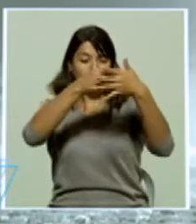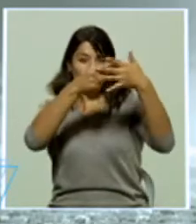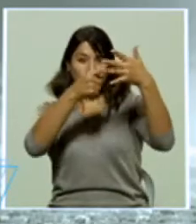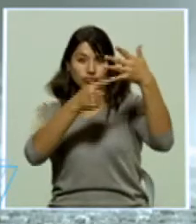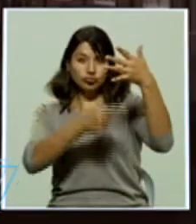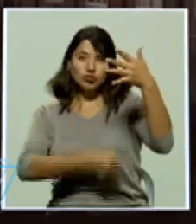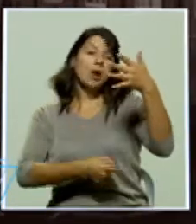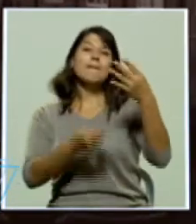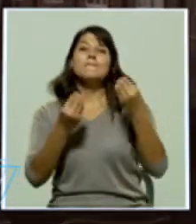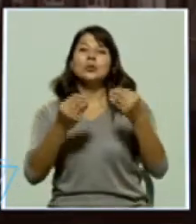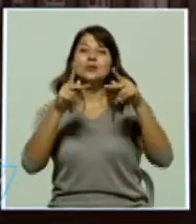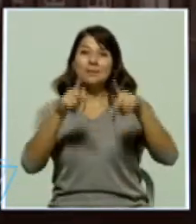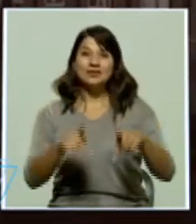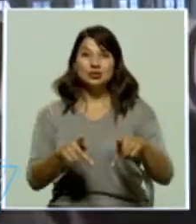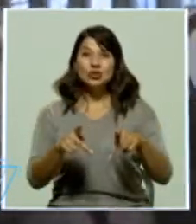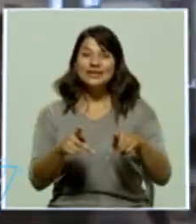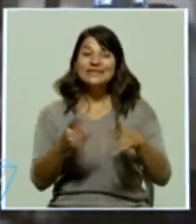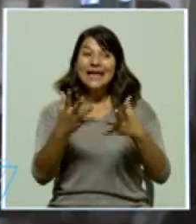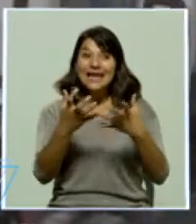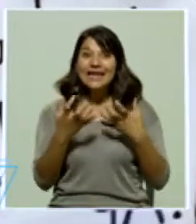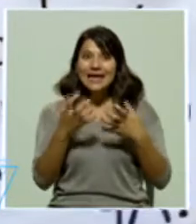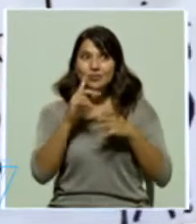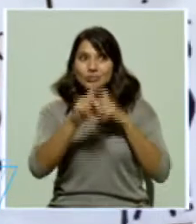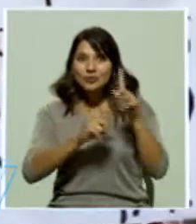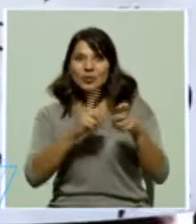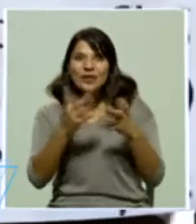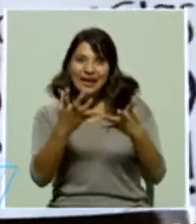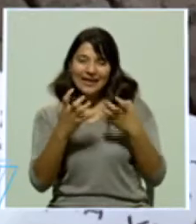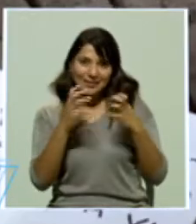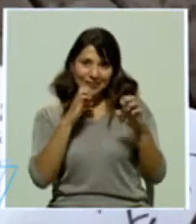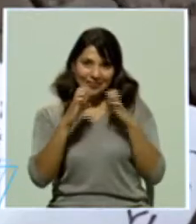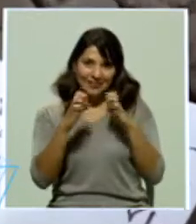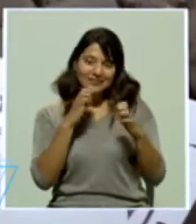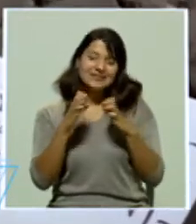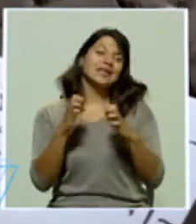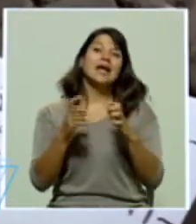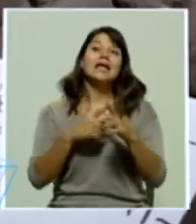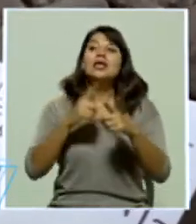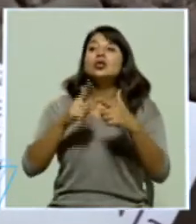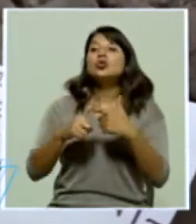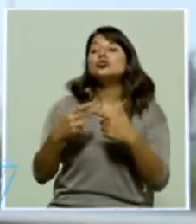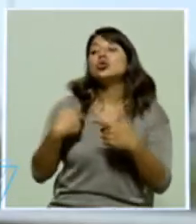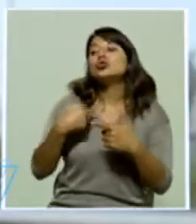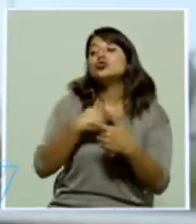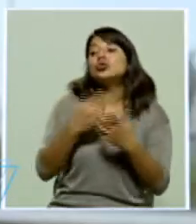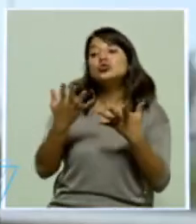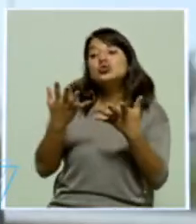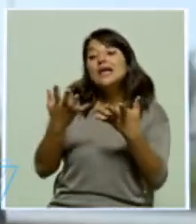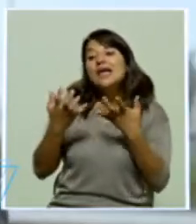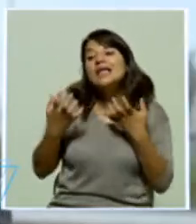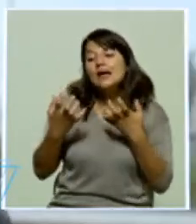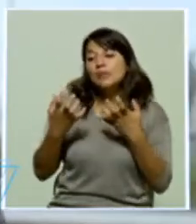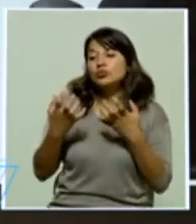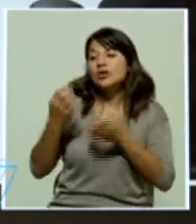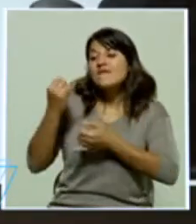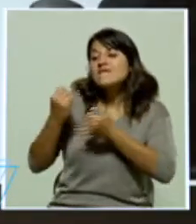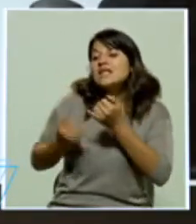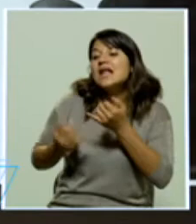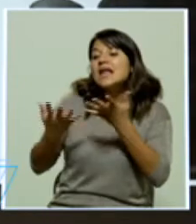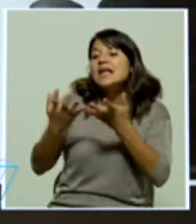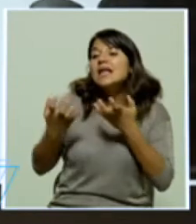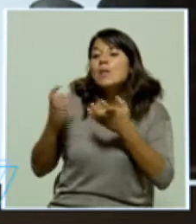al final, como queríamos contar, como quería contar la historia, creo que era